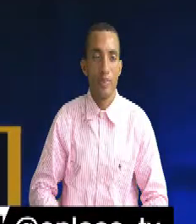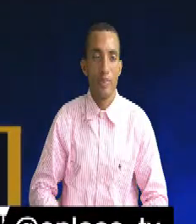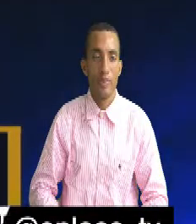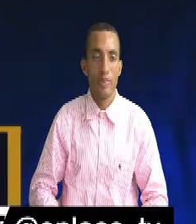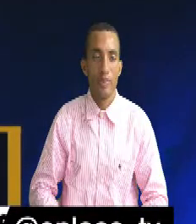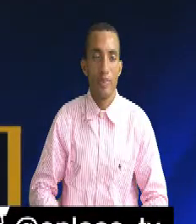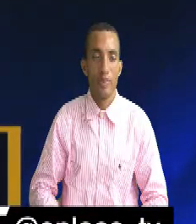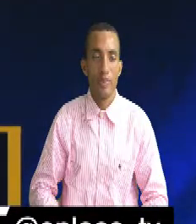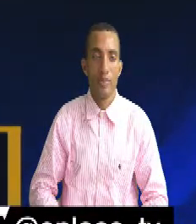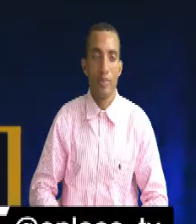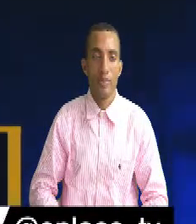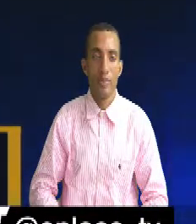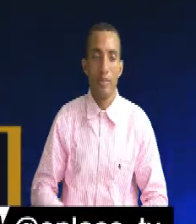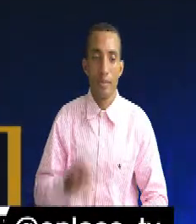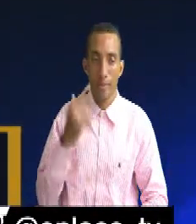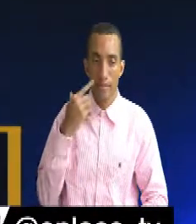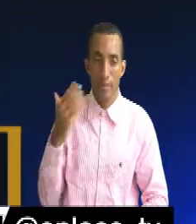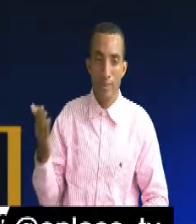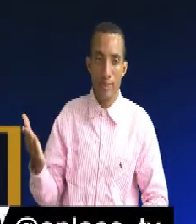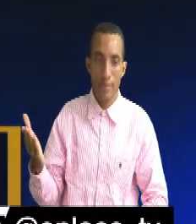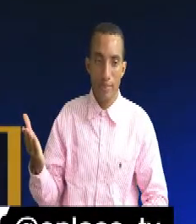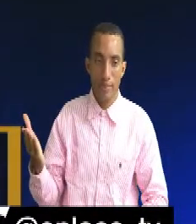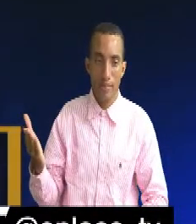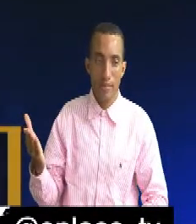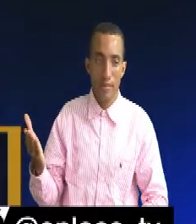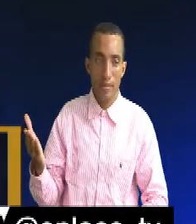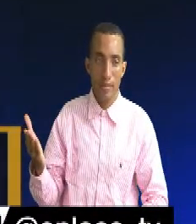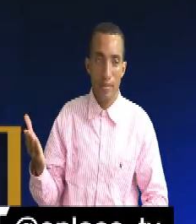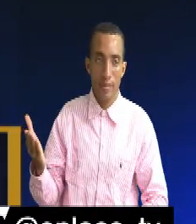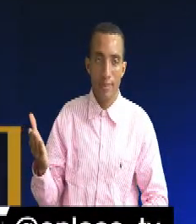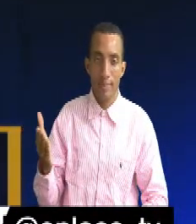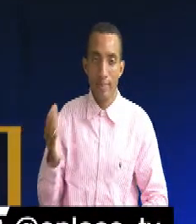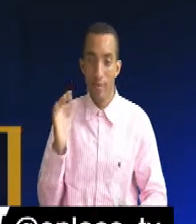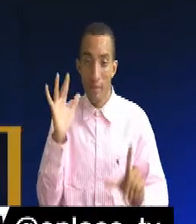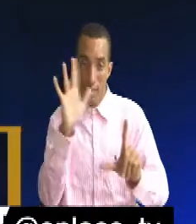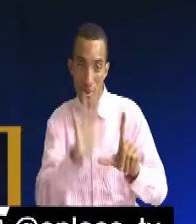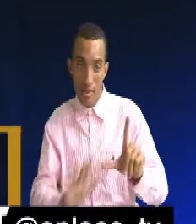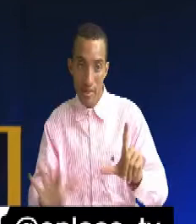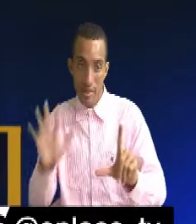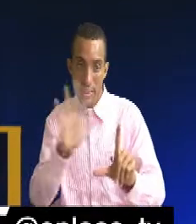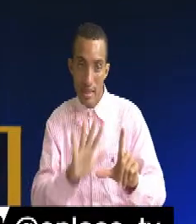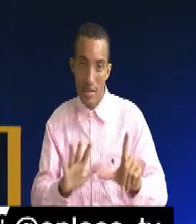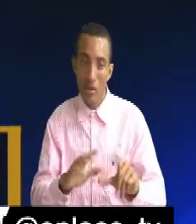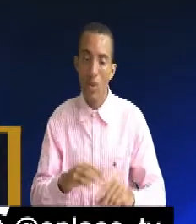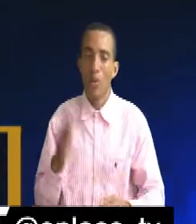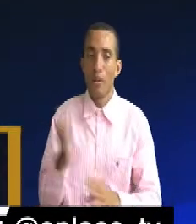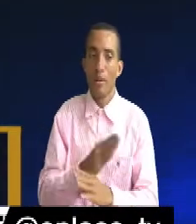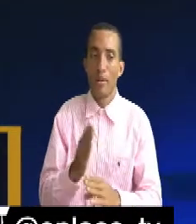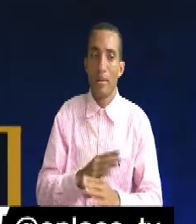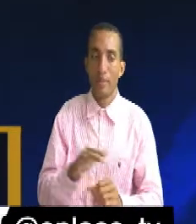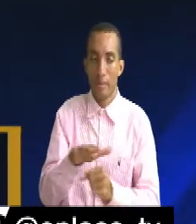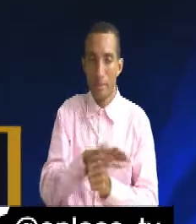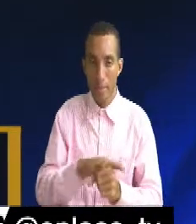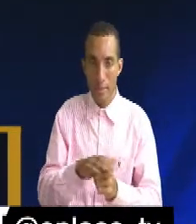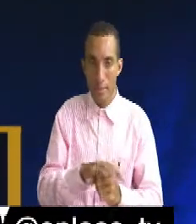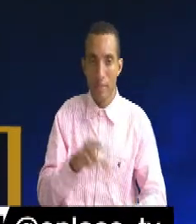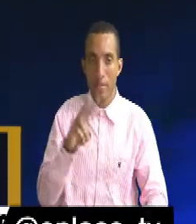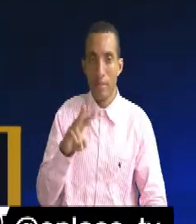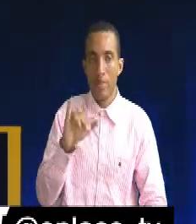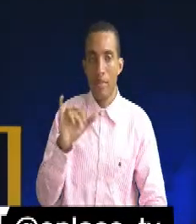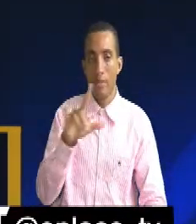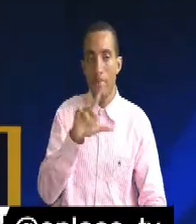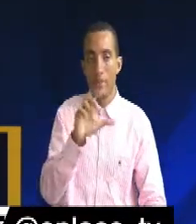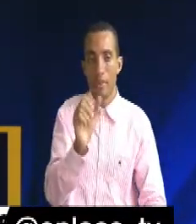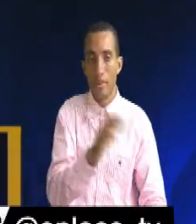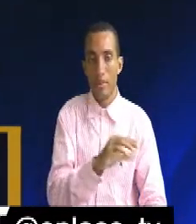Para finalizar nuestro reportero ciudadano, les mostraremos este video en el que se evidencia la problemática del barrio Villa Luisa, primera etapa, frente